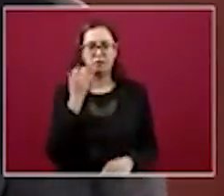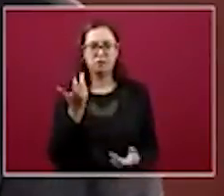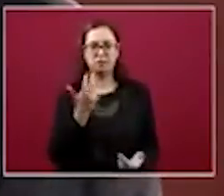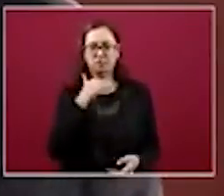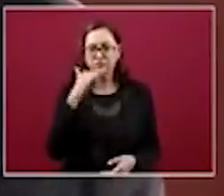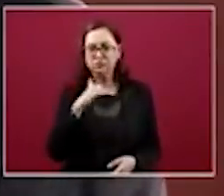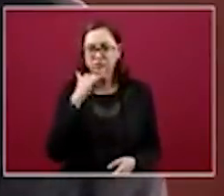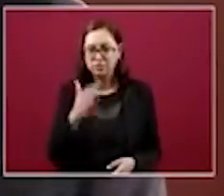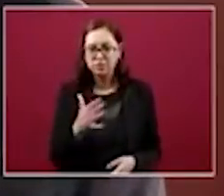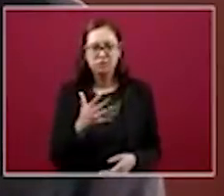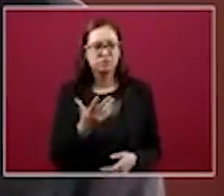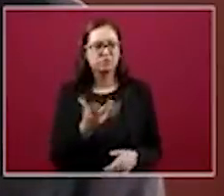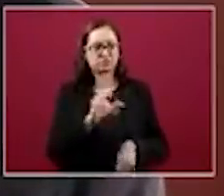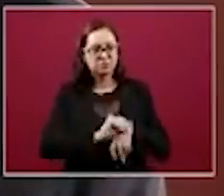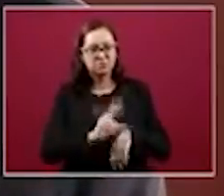permitieron